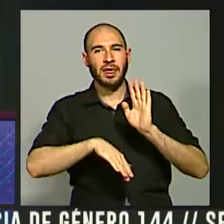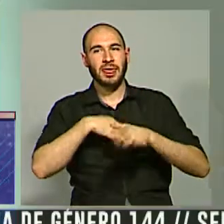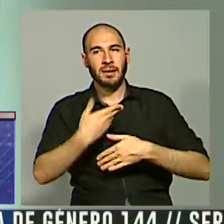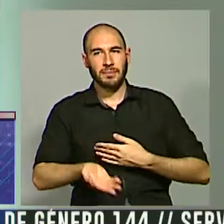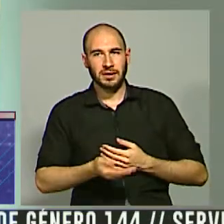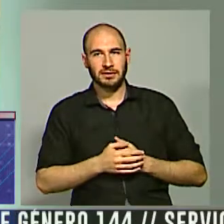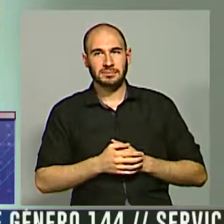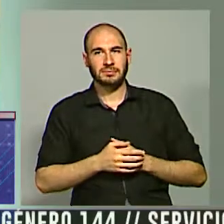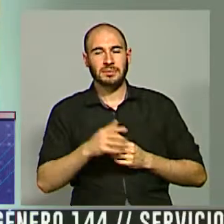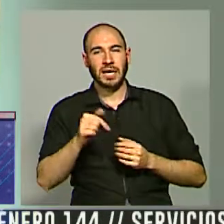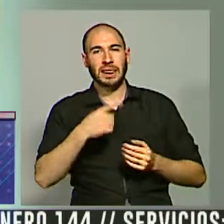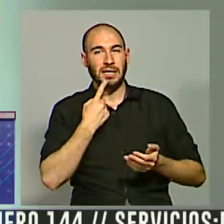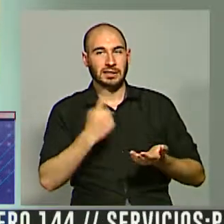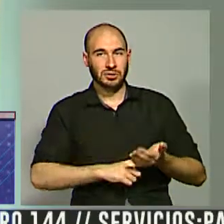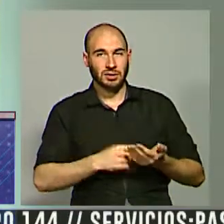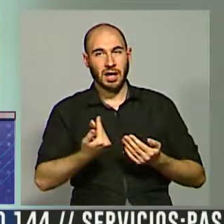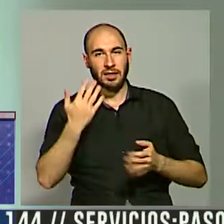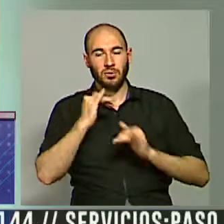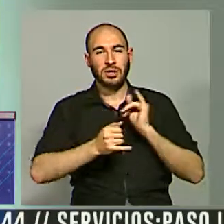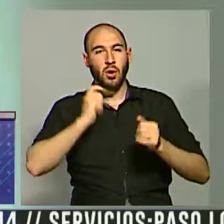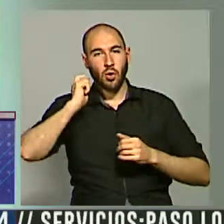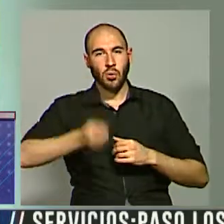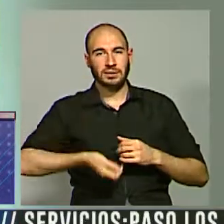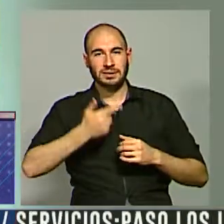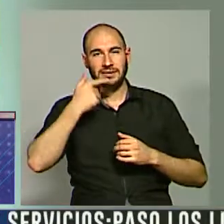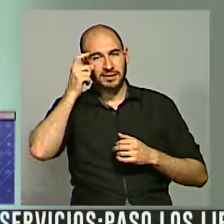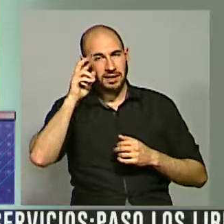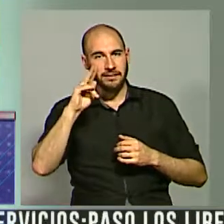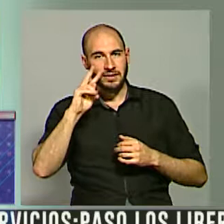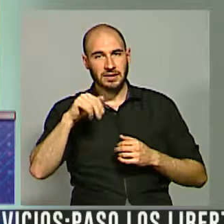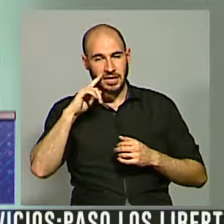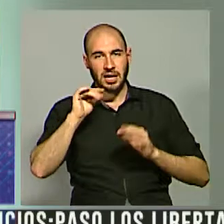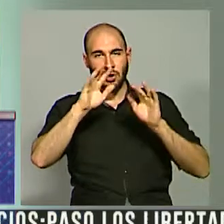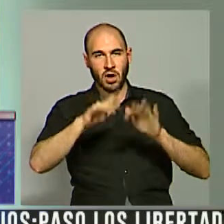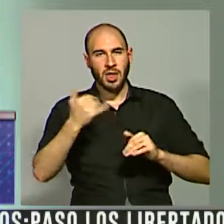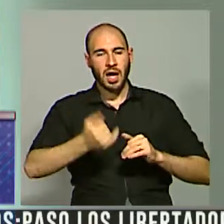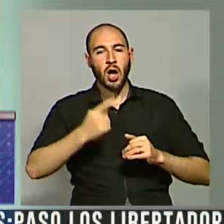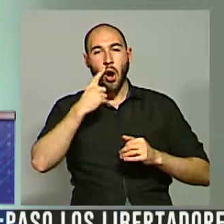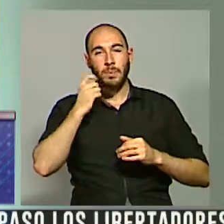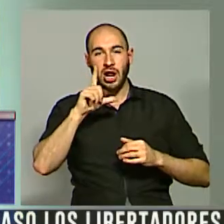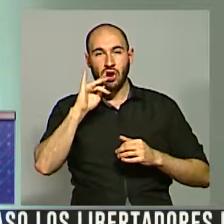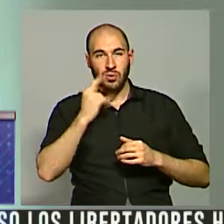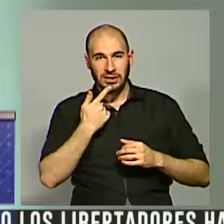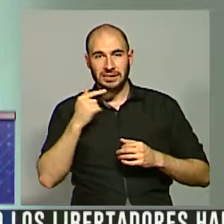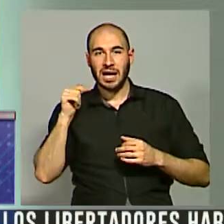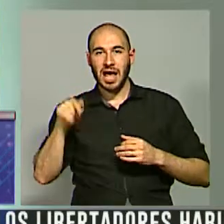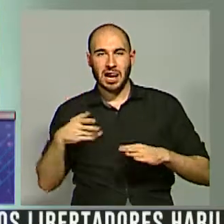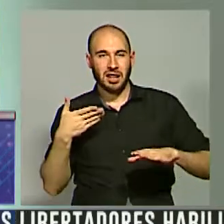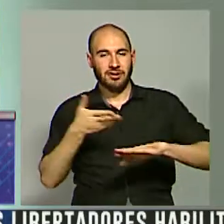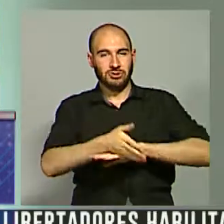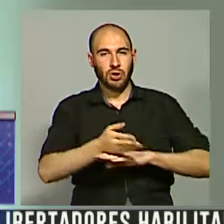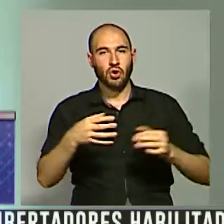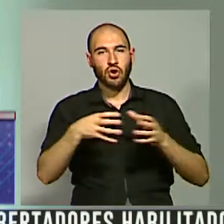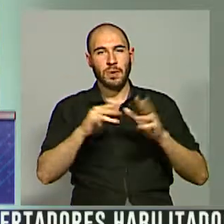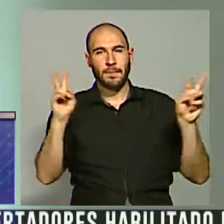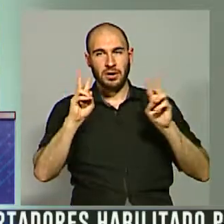de esta medida, justamente decíamos, de la jueza María Servini. Tenemos una nota con Luis Barrio Nuevo, quien es el interventor del